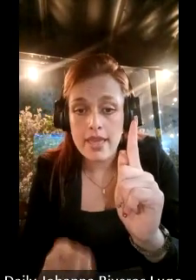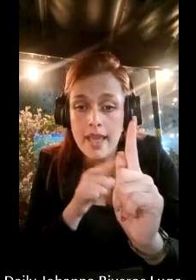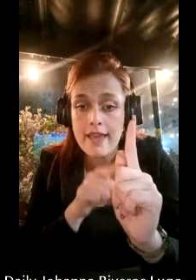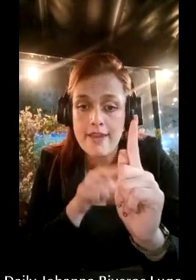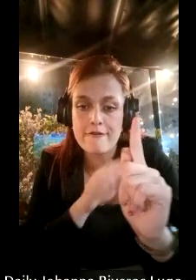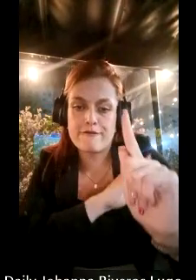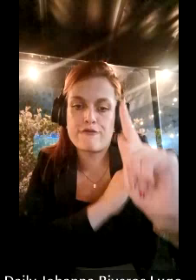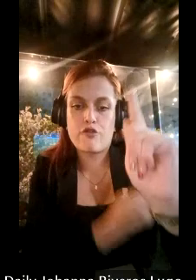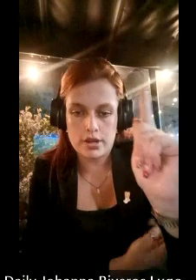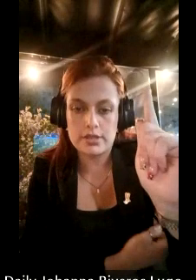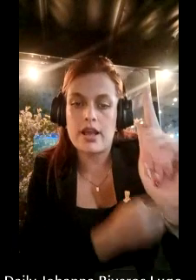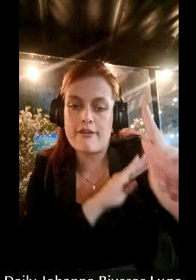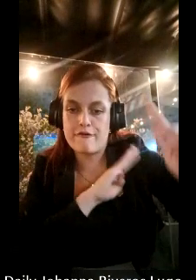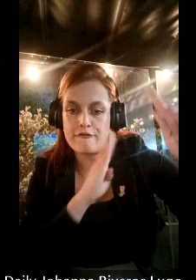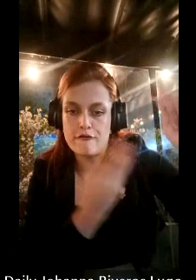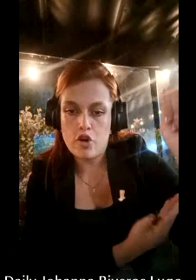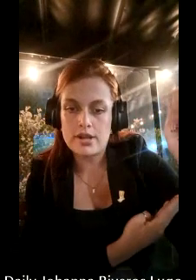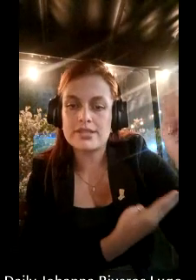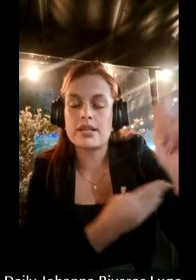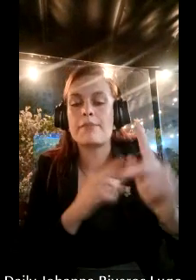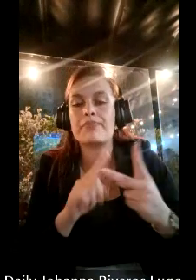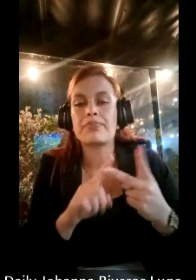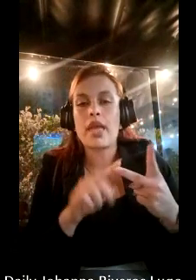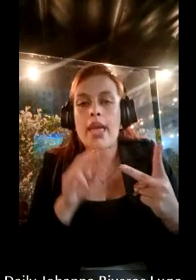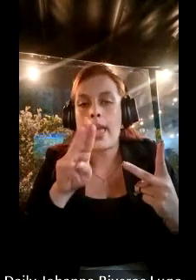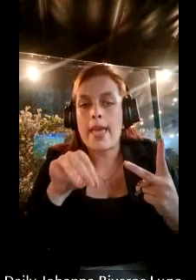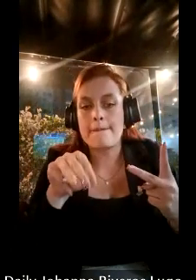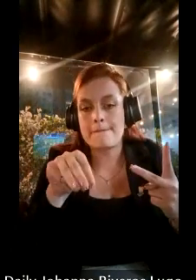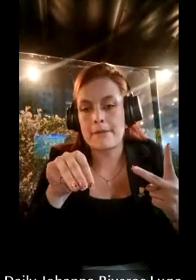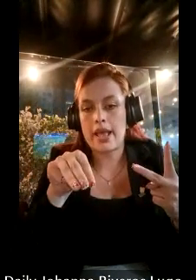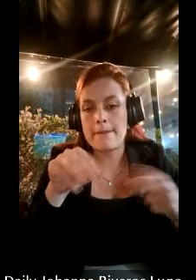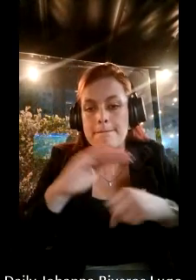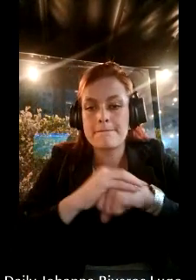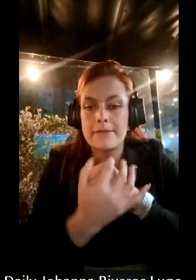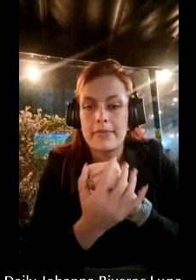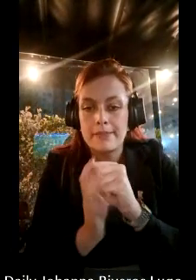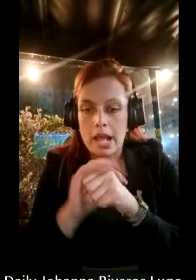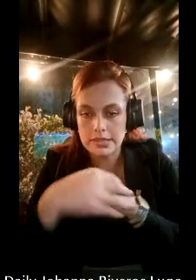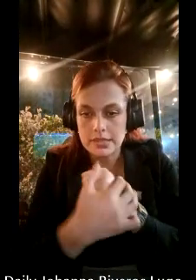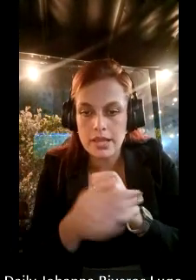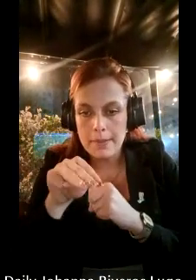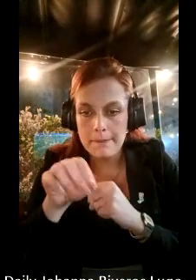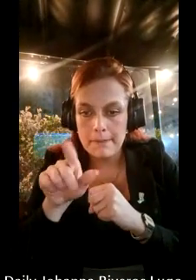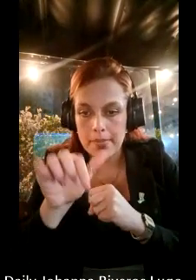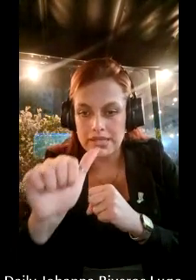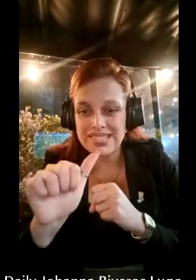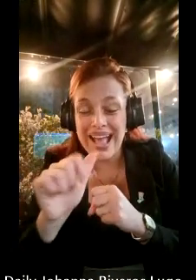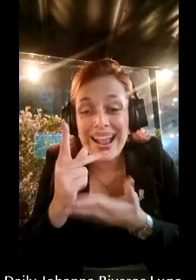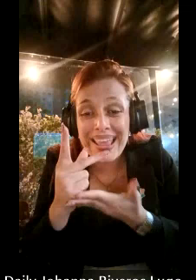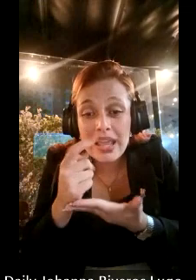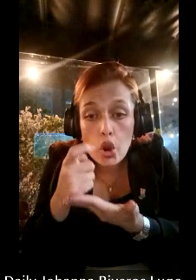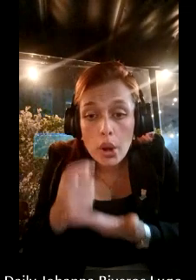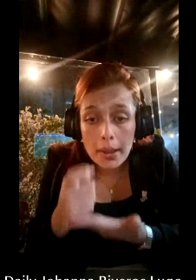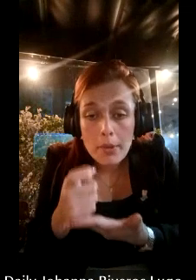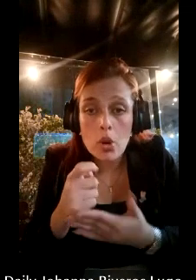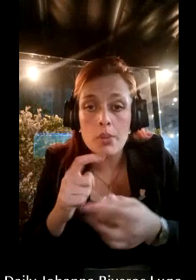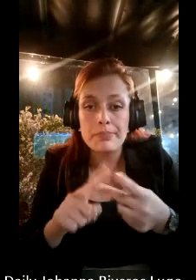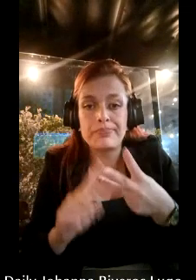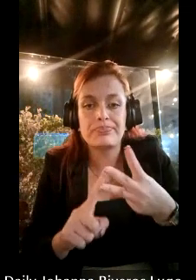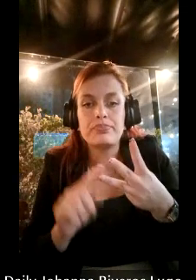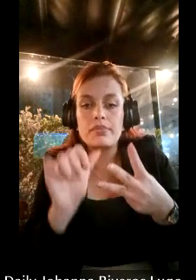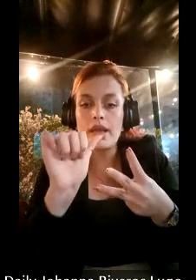en newtons, la M representa la masa del objeto en kilogramos y la A representa